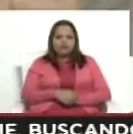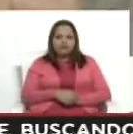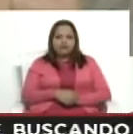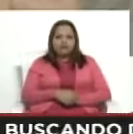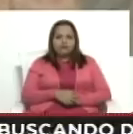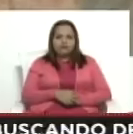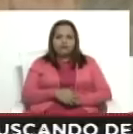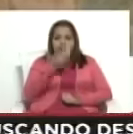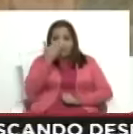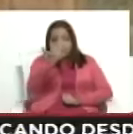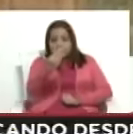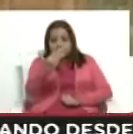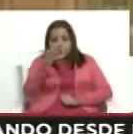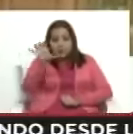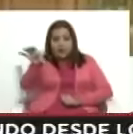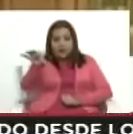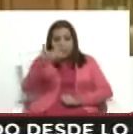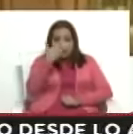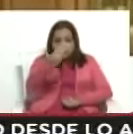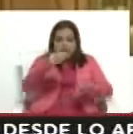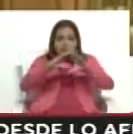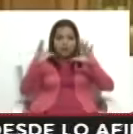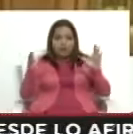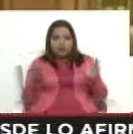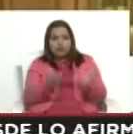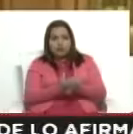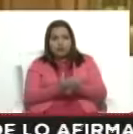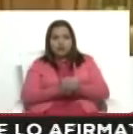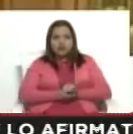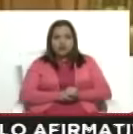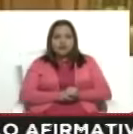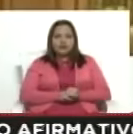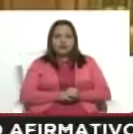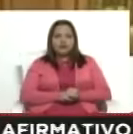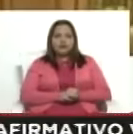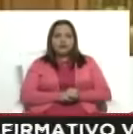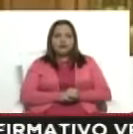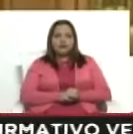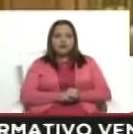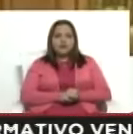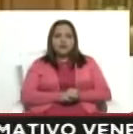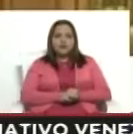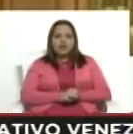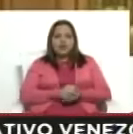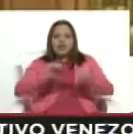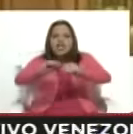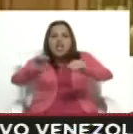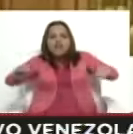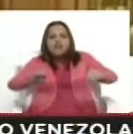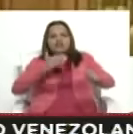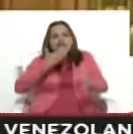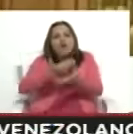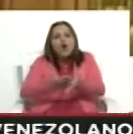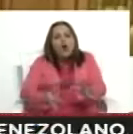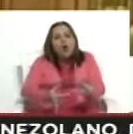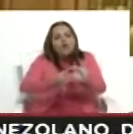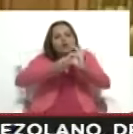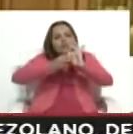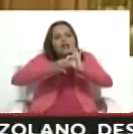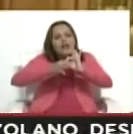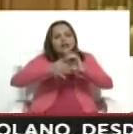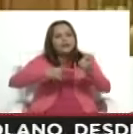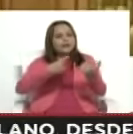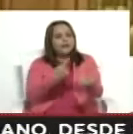ante el país y ante el mundo. Y llamó a la unidad, a la